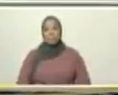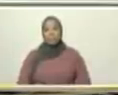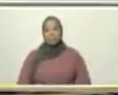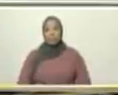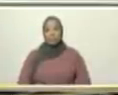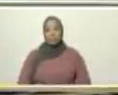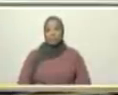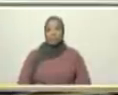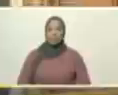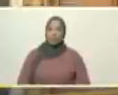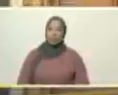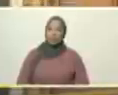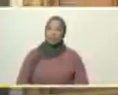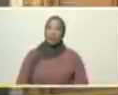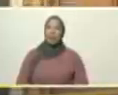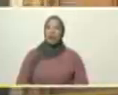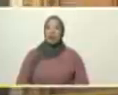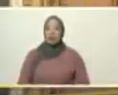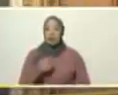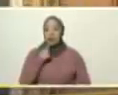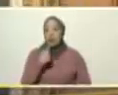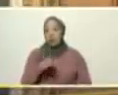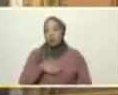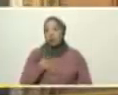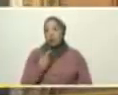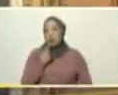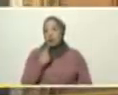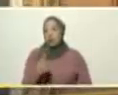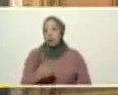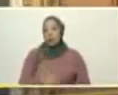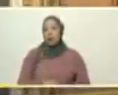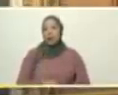Recordar. Y yo les puedo decir,